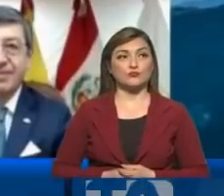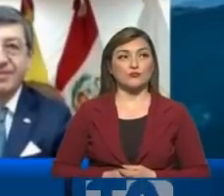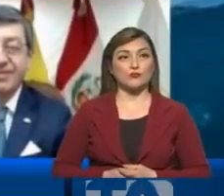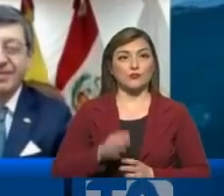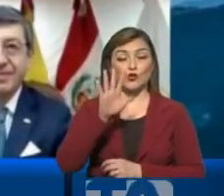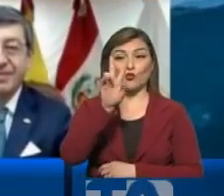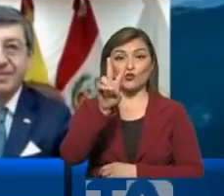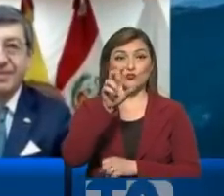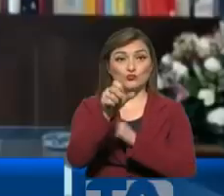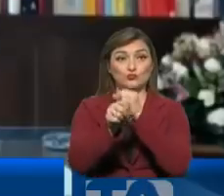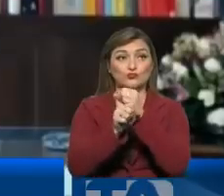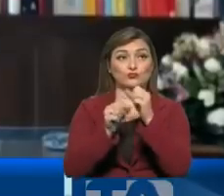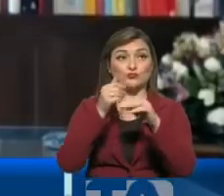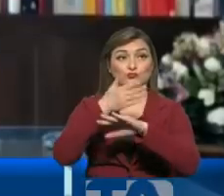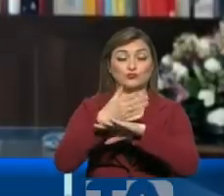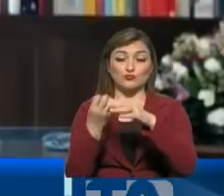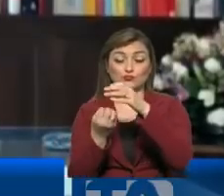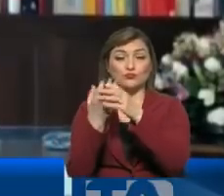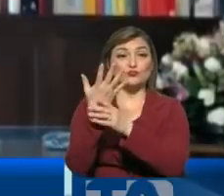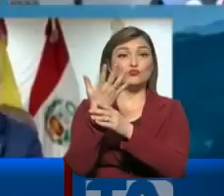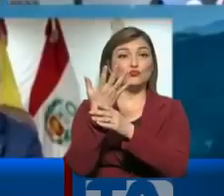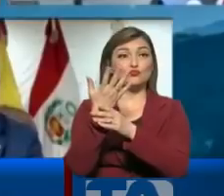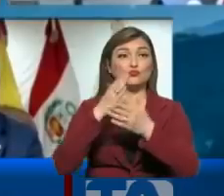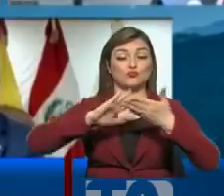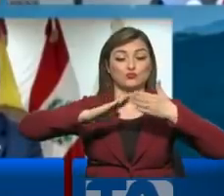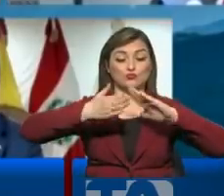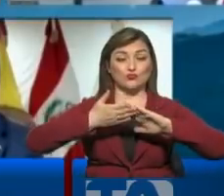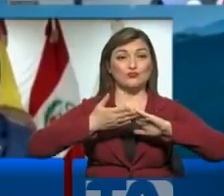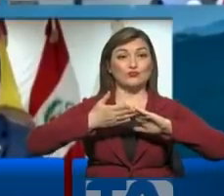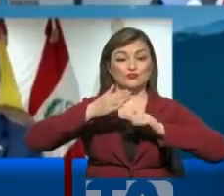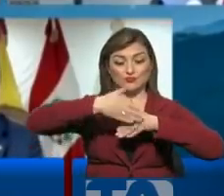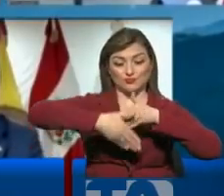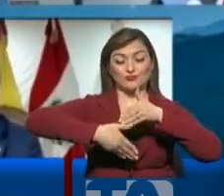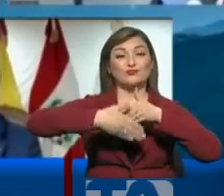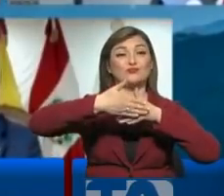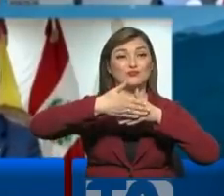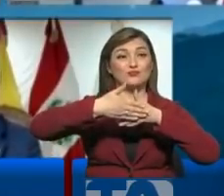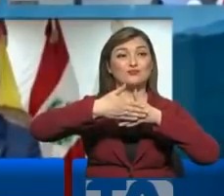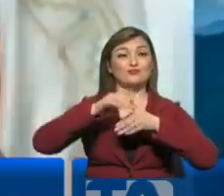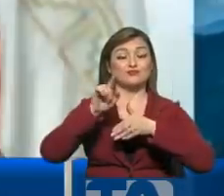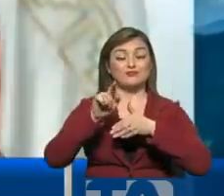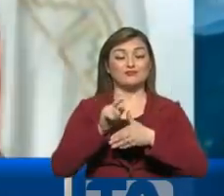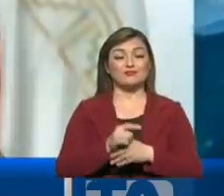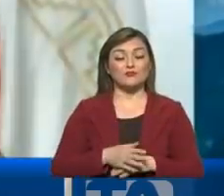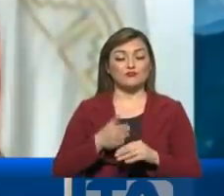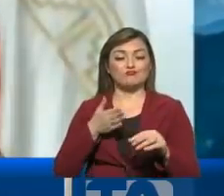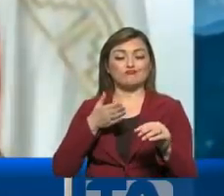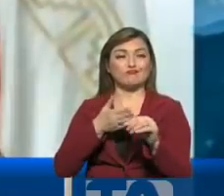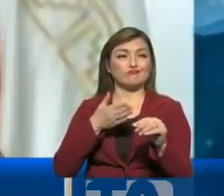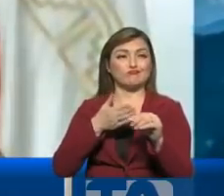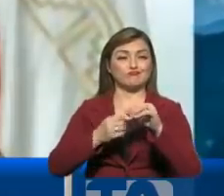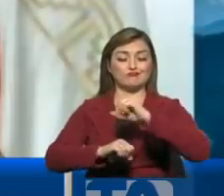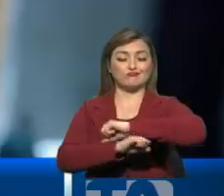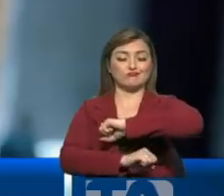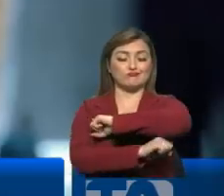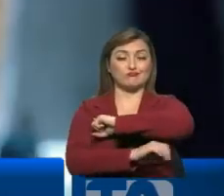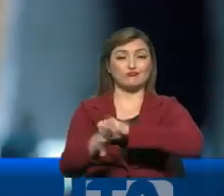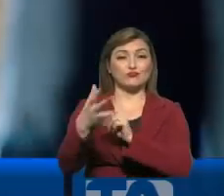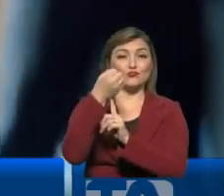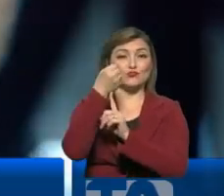52 años después de su creación, la Comunidad Andina de Naciones cumplió uno de sus objetivos